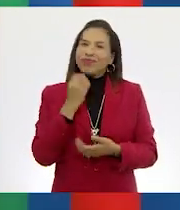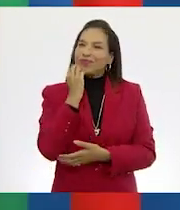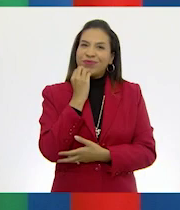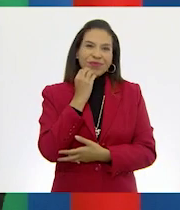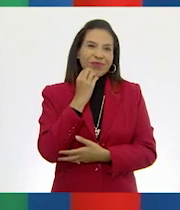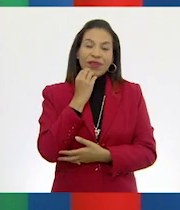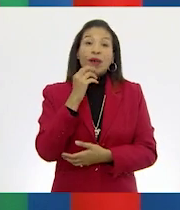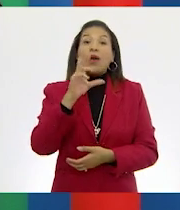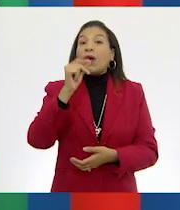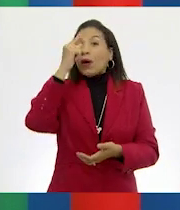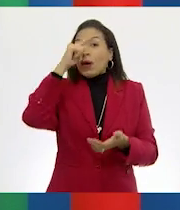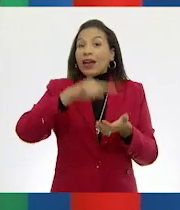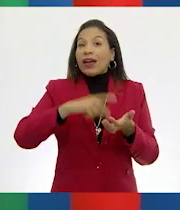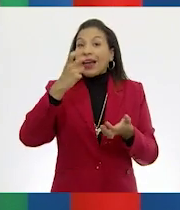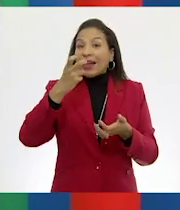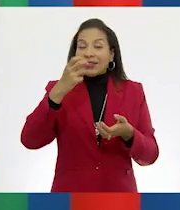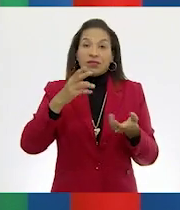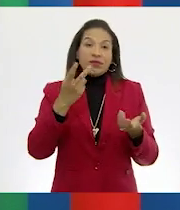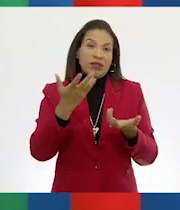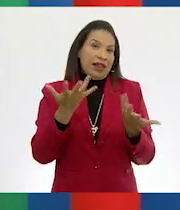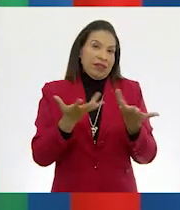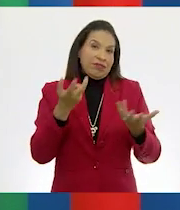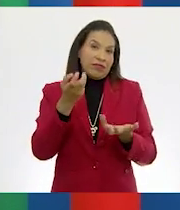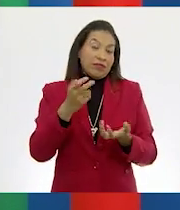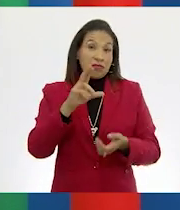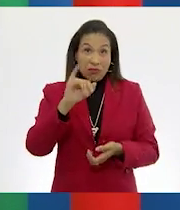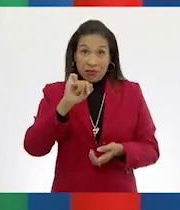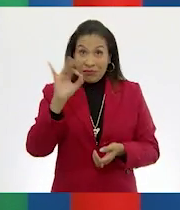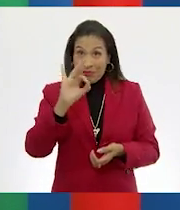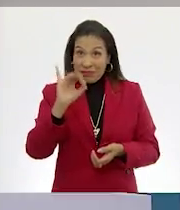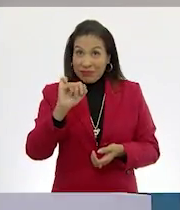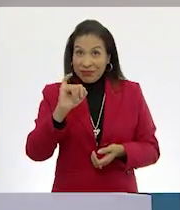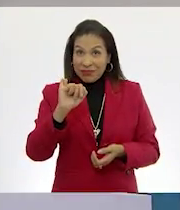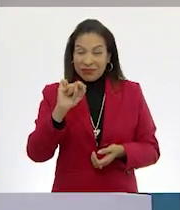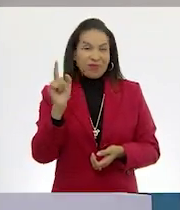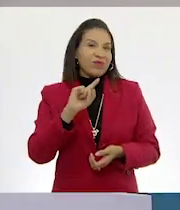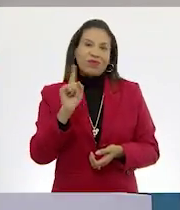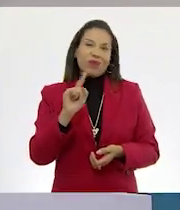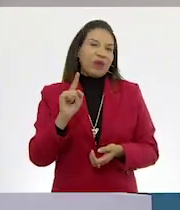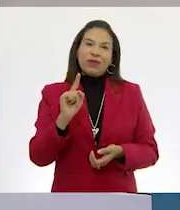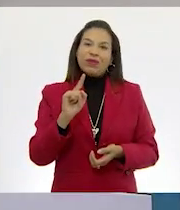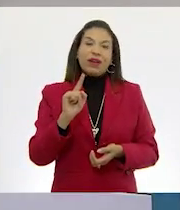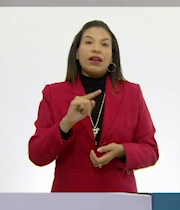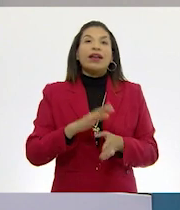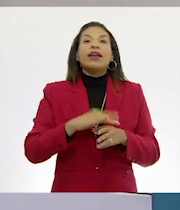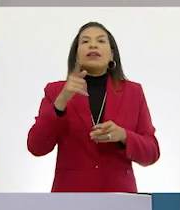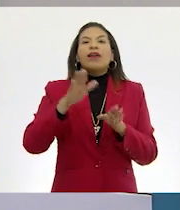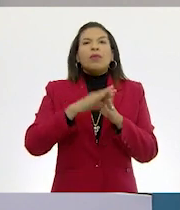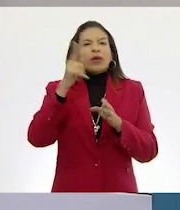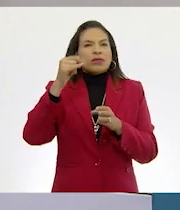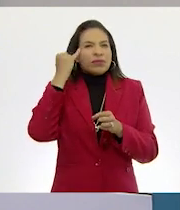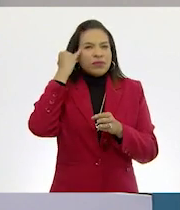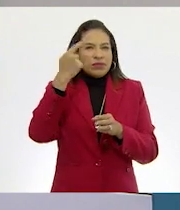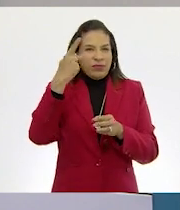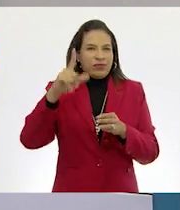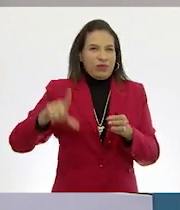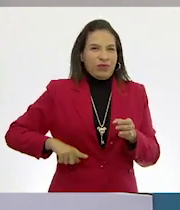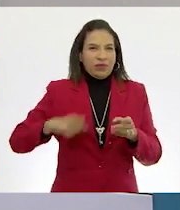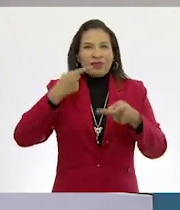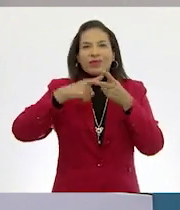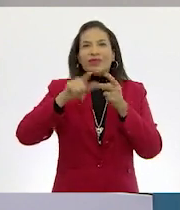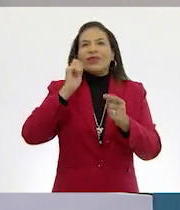Ton. No creo que fuera por ahí el asunto. ¿O sí? No, para nada. Las iniciativas del Estado iban